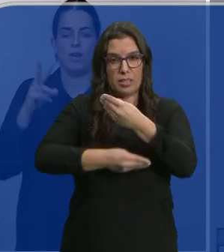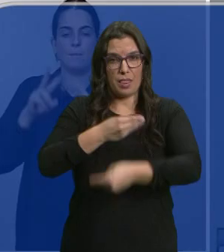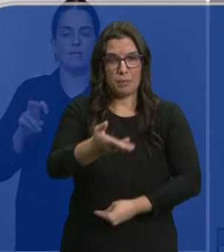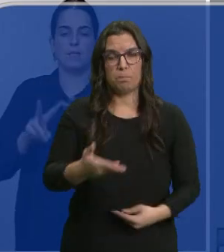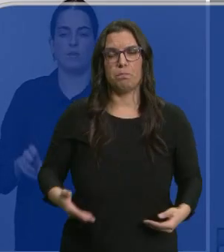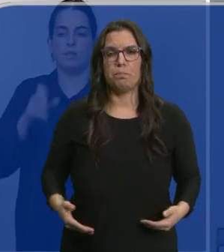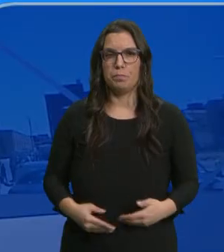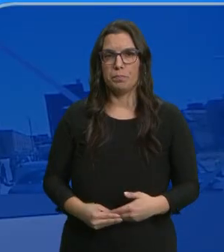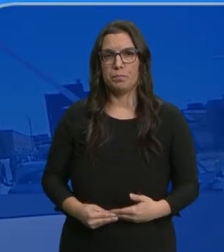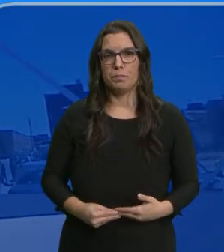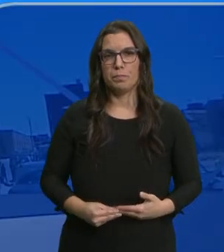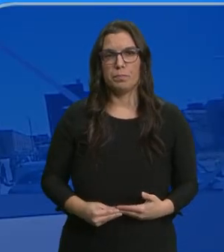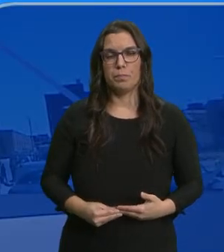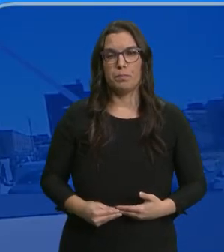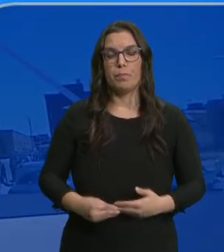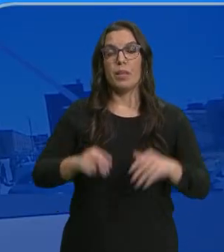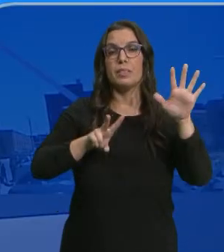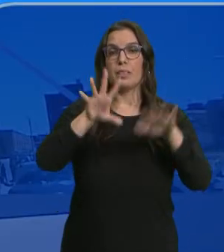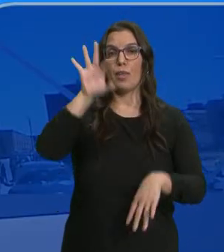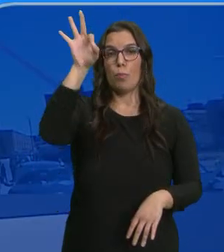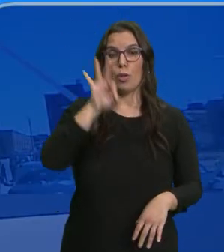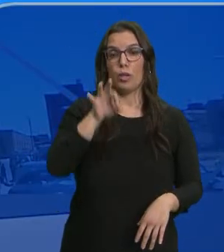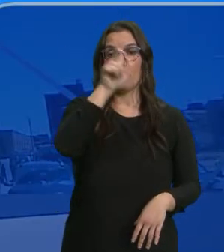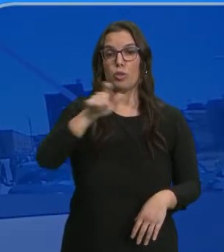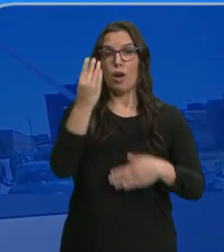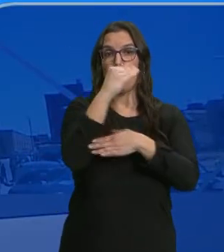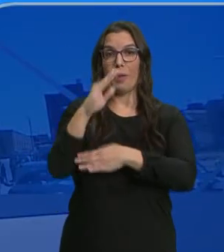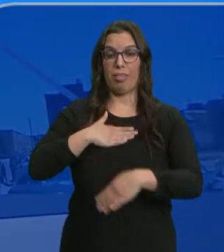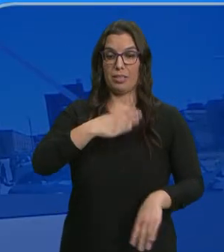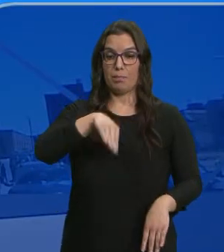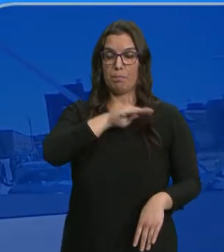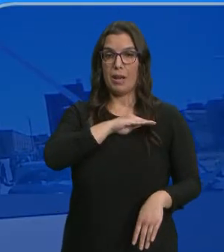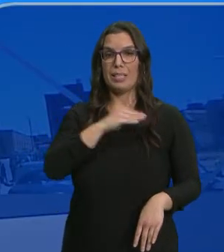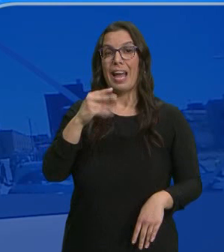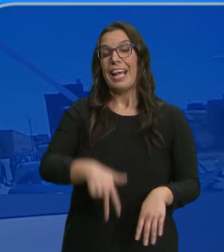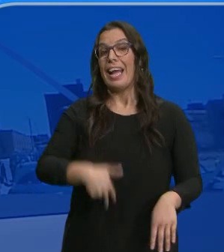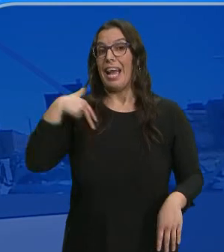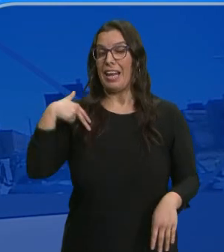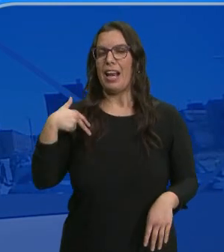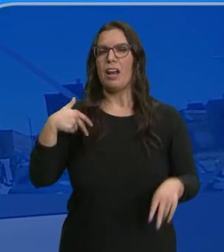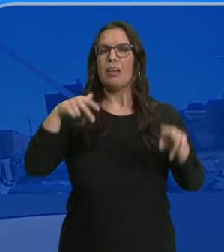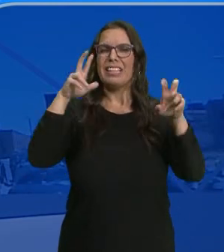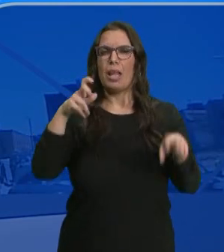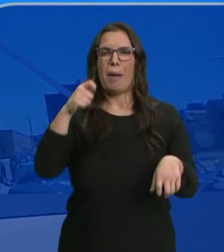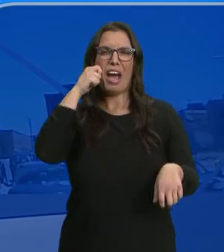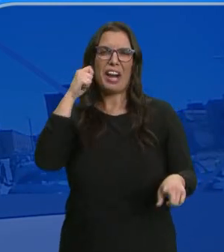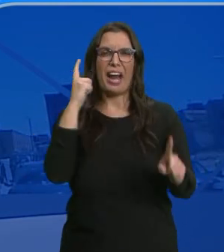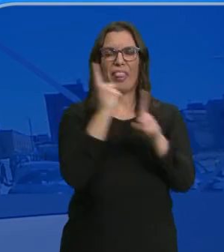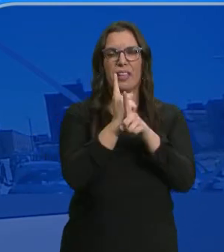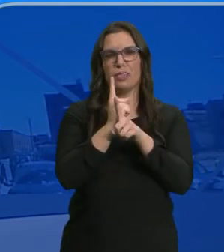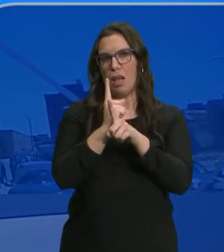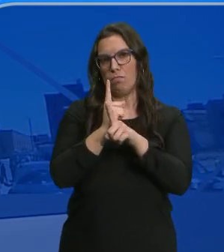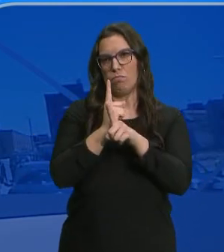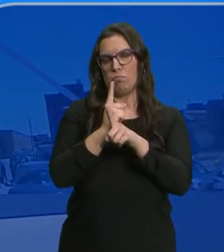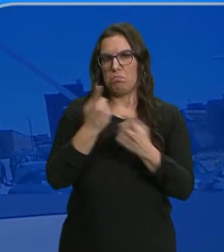están abiertas. El 75% de los jóvenes españoles rechaza de forma general los postulados racistas.